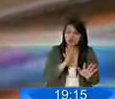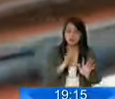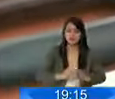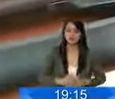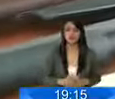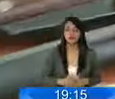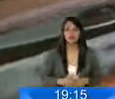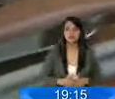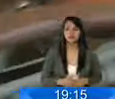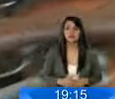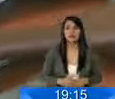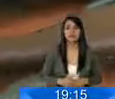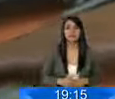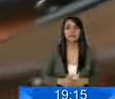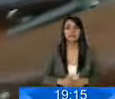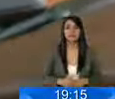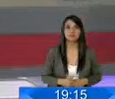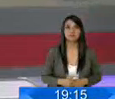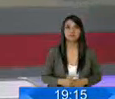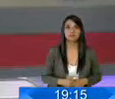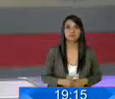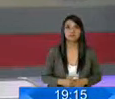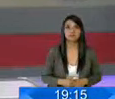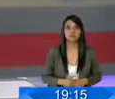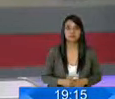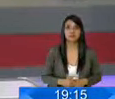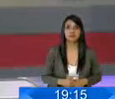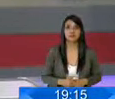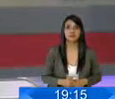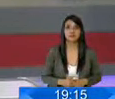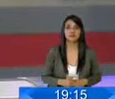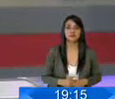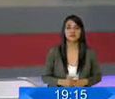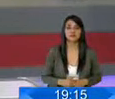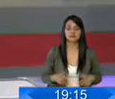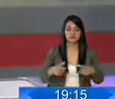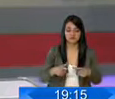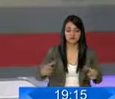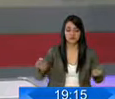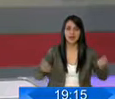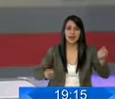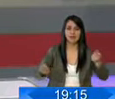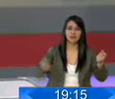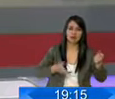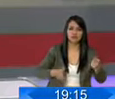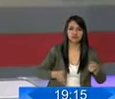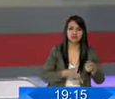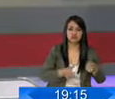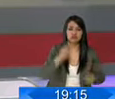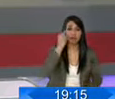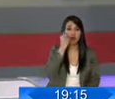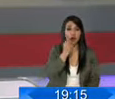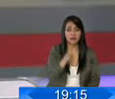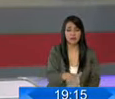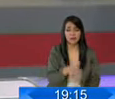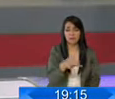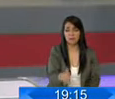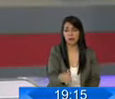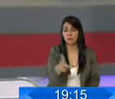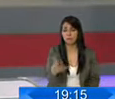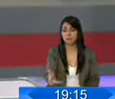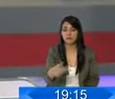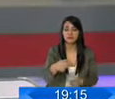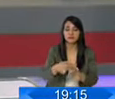En Quito informó Iván Casamén. El volcamiento de un camión en la avenida Simón Bolívar, en el sector conocido como Las